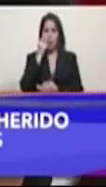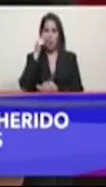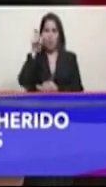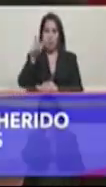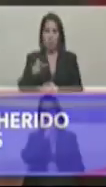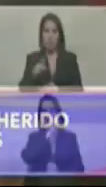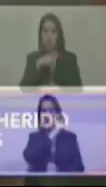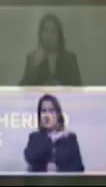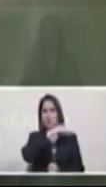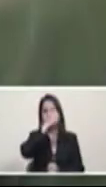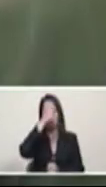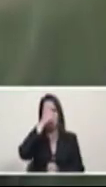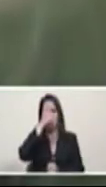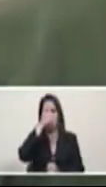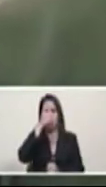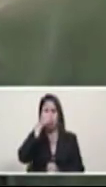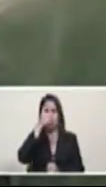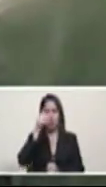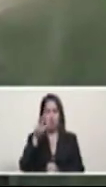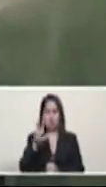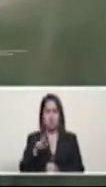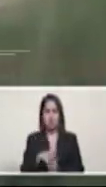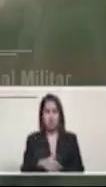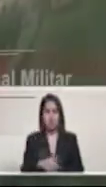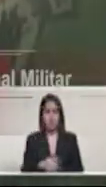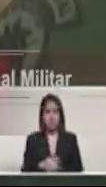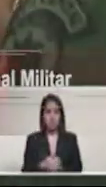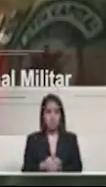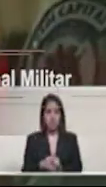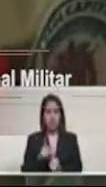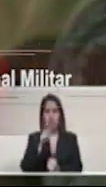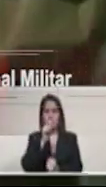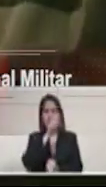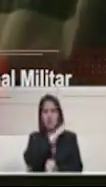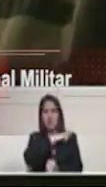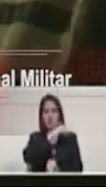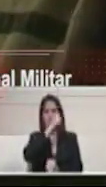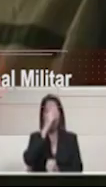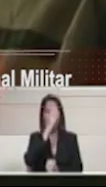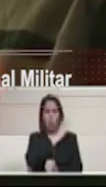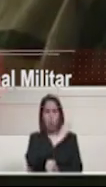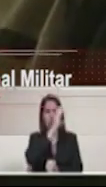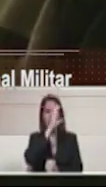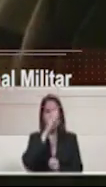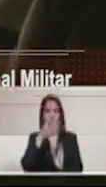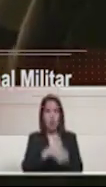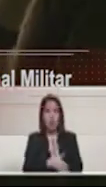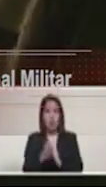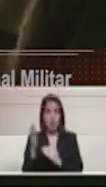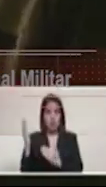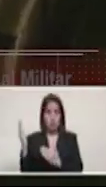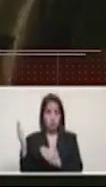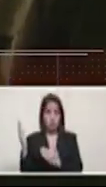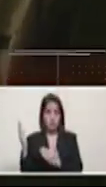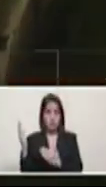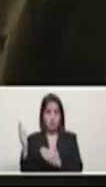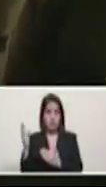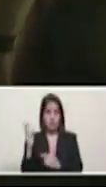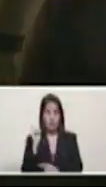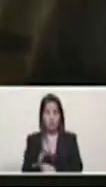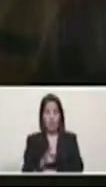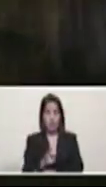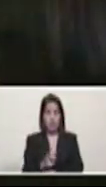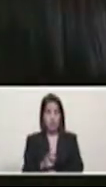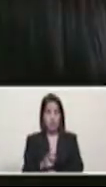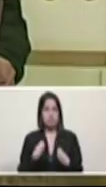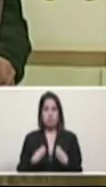81 aniversario, el 4 de agosto de este año, y en el desarrollo de la Operación Centinela 2018 en Amazonas el